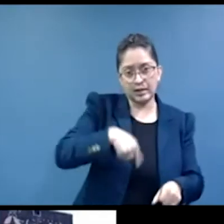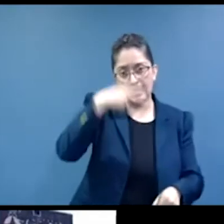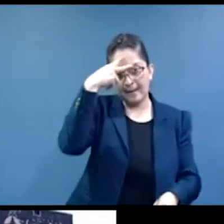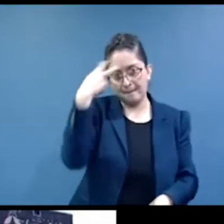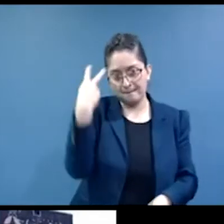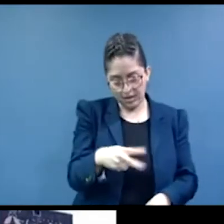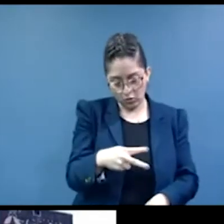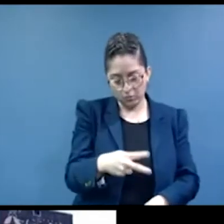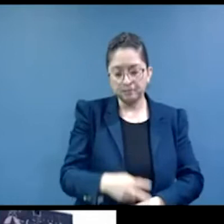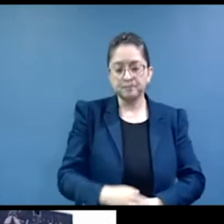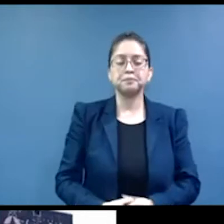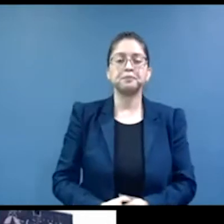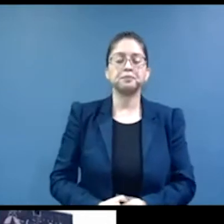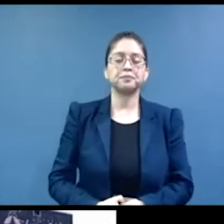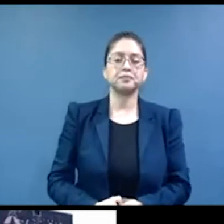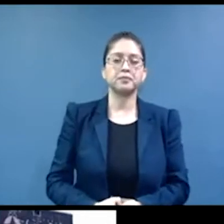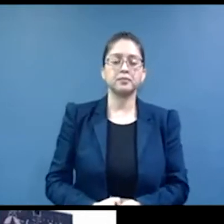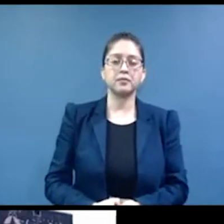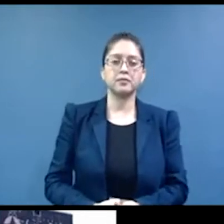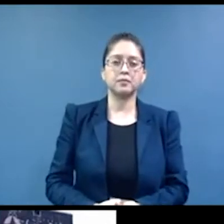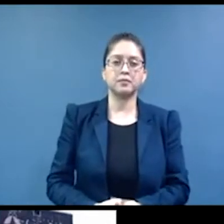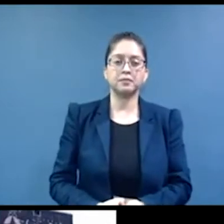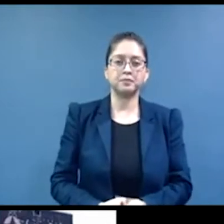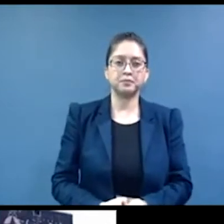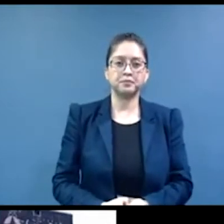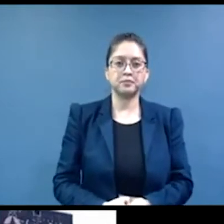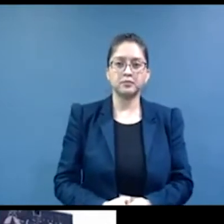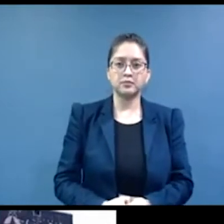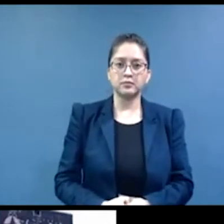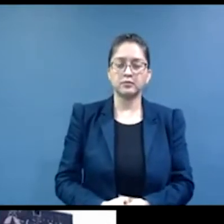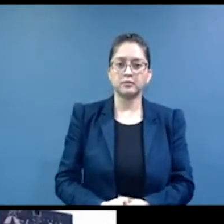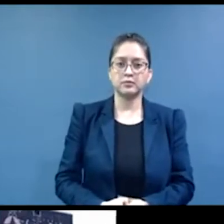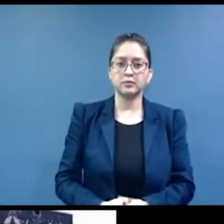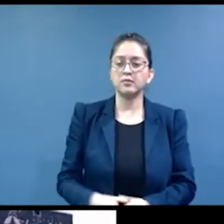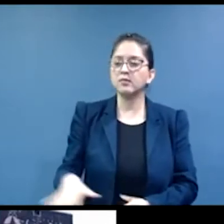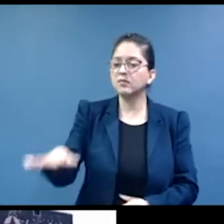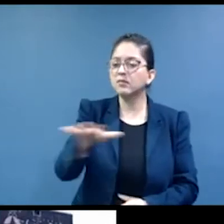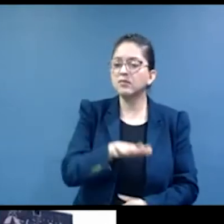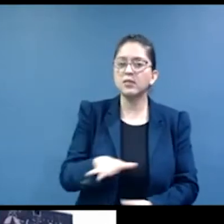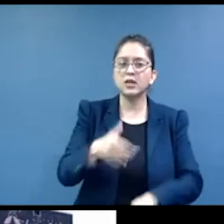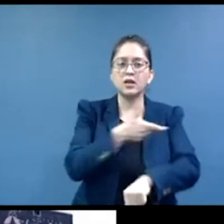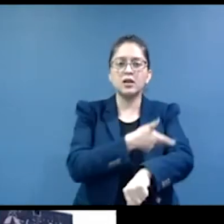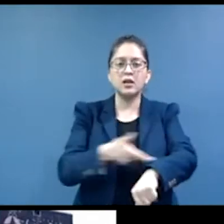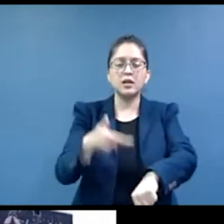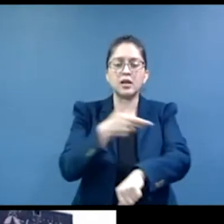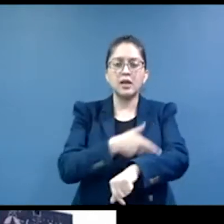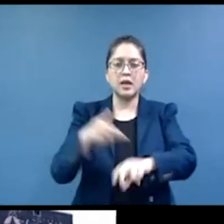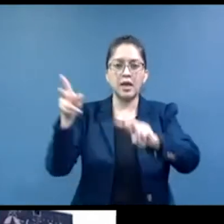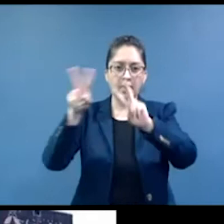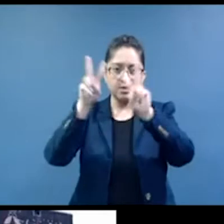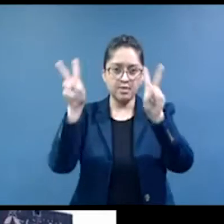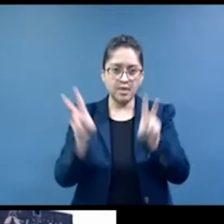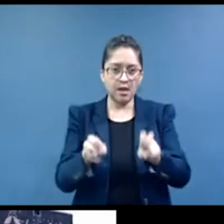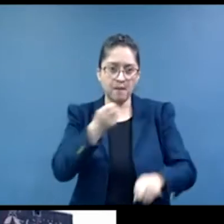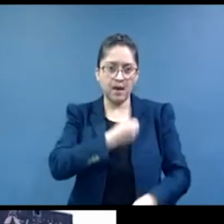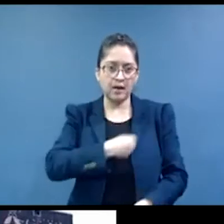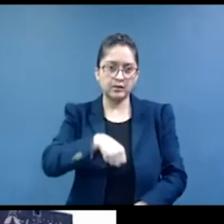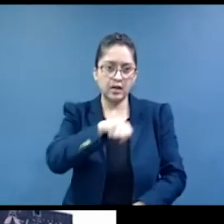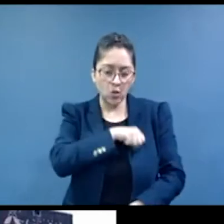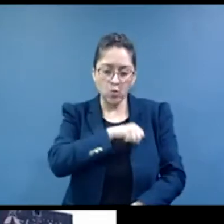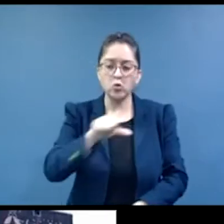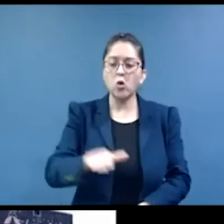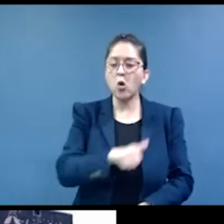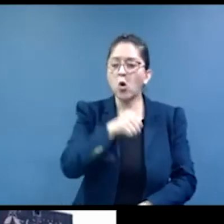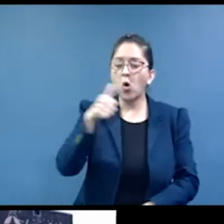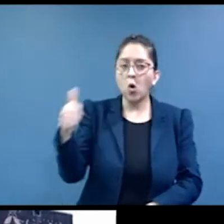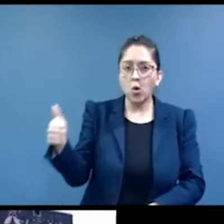México, por distribución de competencias, la regulación de los servicios de salud y en específico los